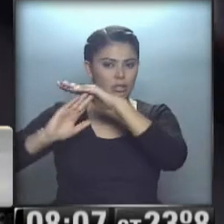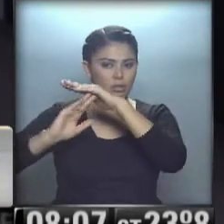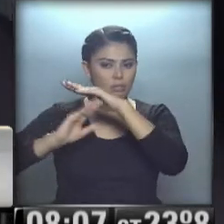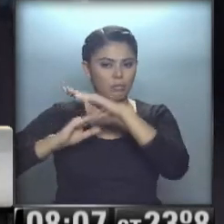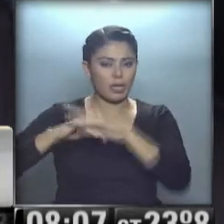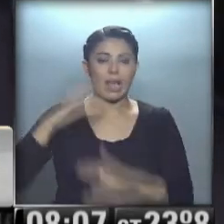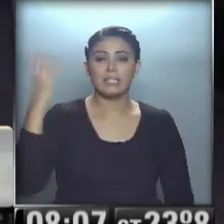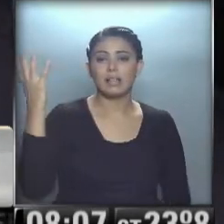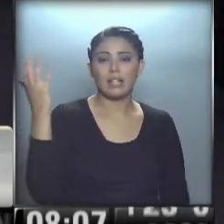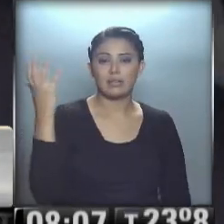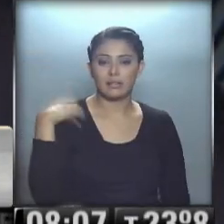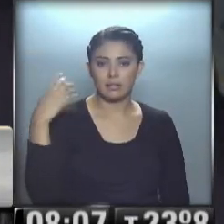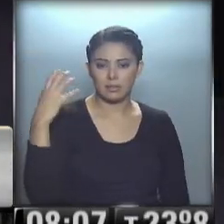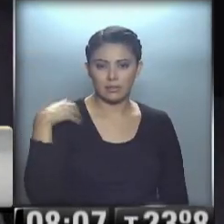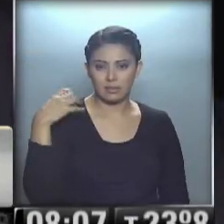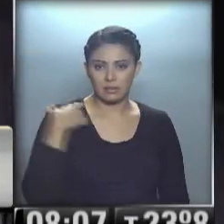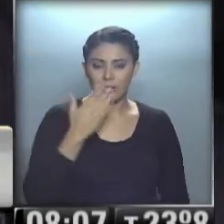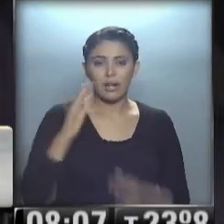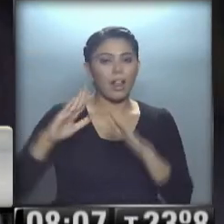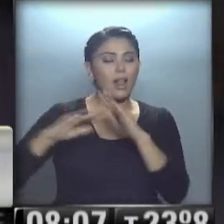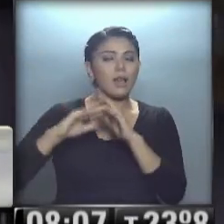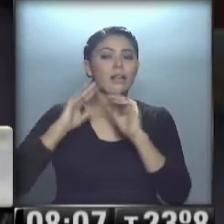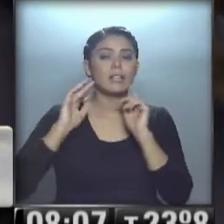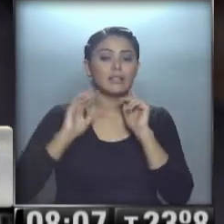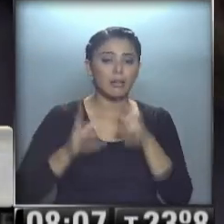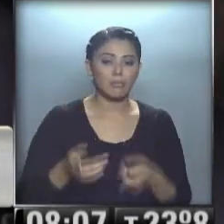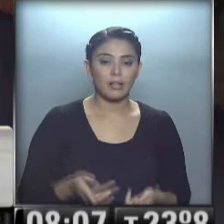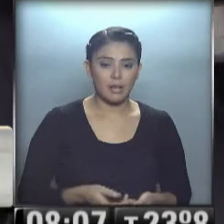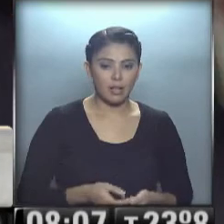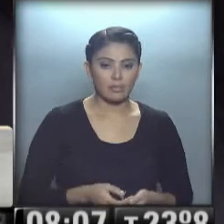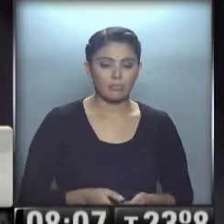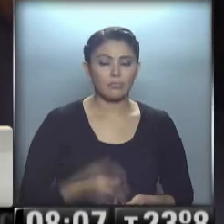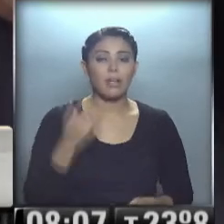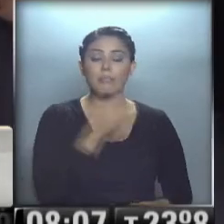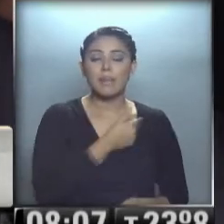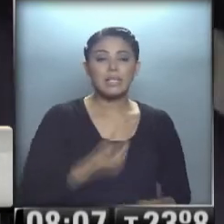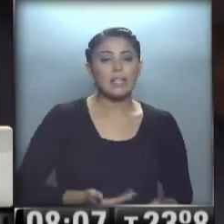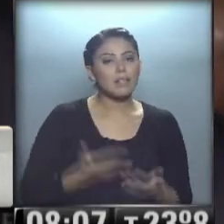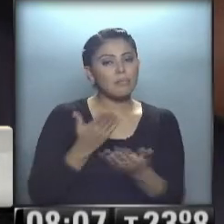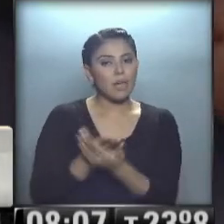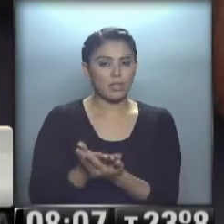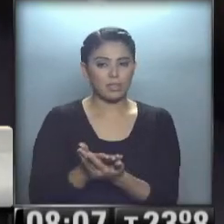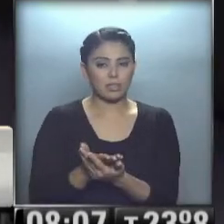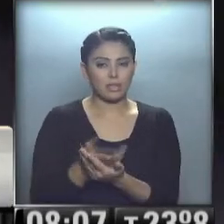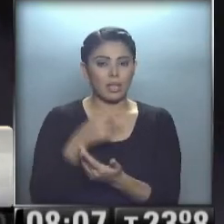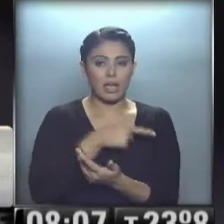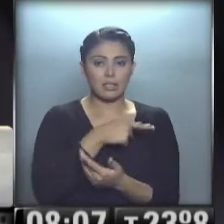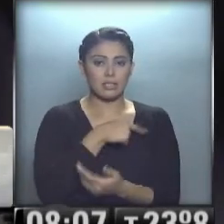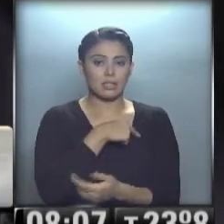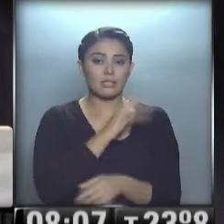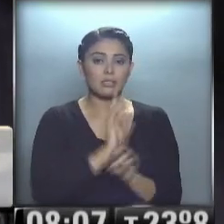teniente general y además era un claro pedido de la presidenta de nación que la comandante en jefe de